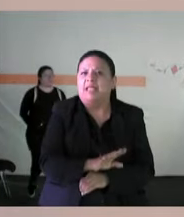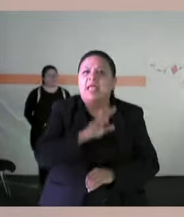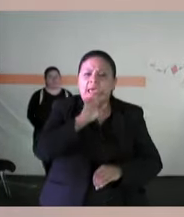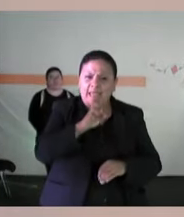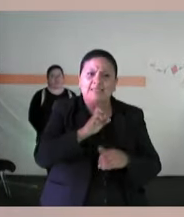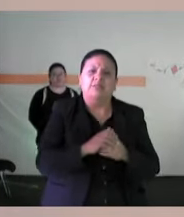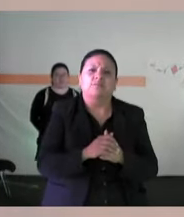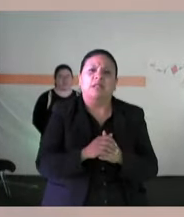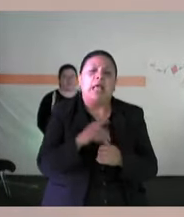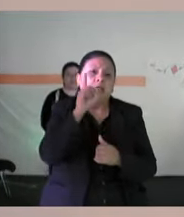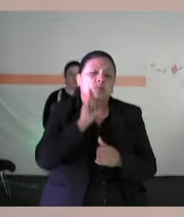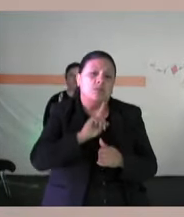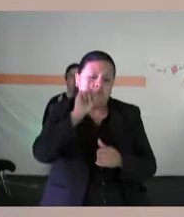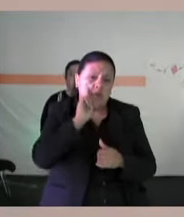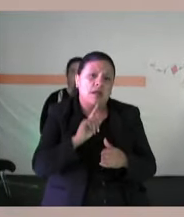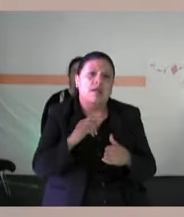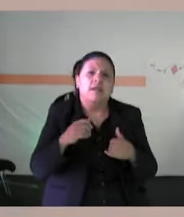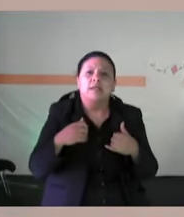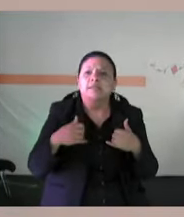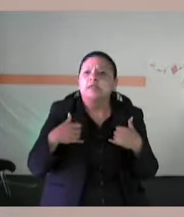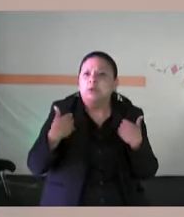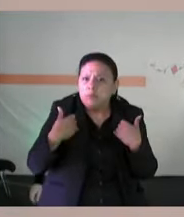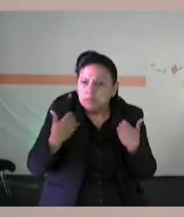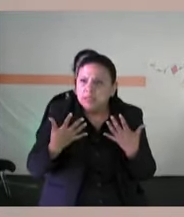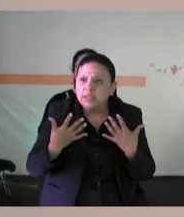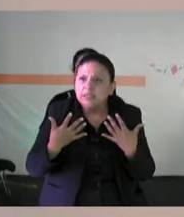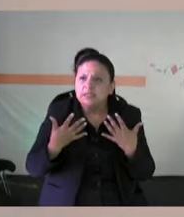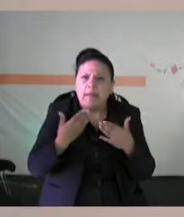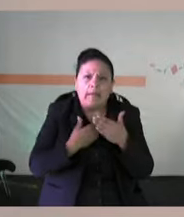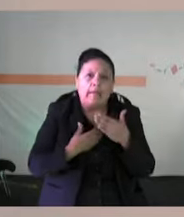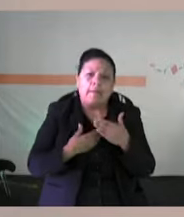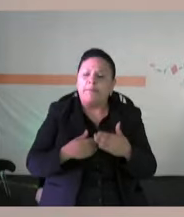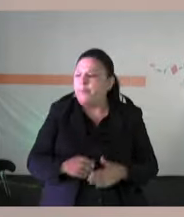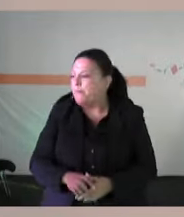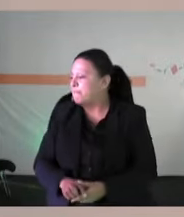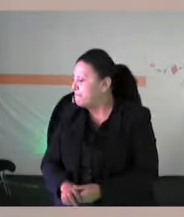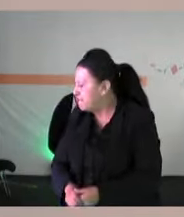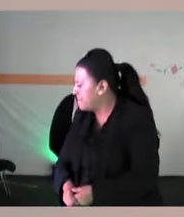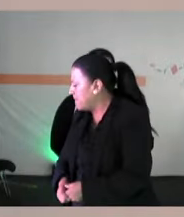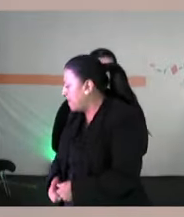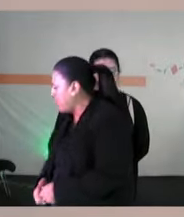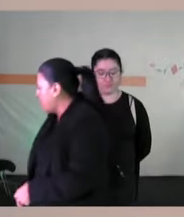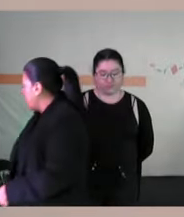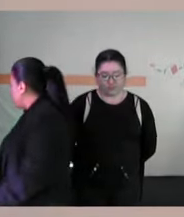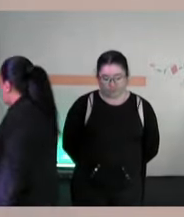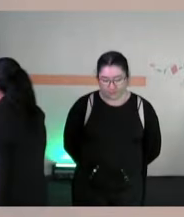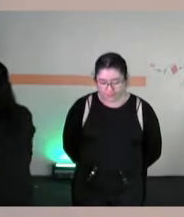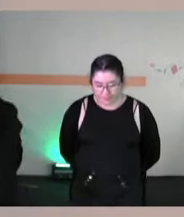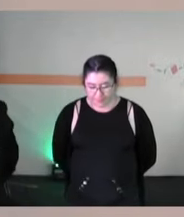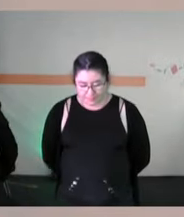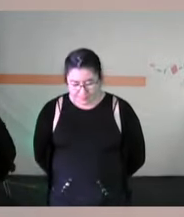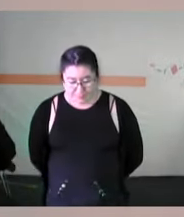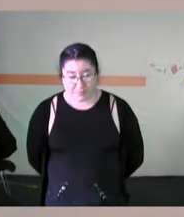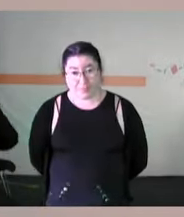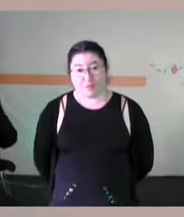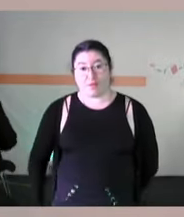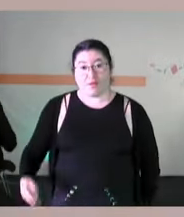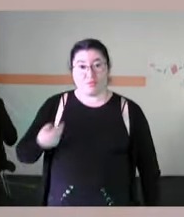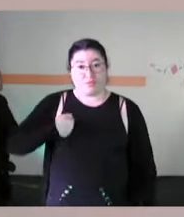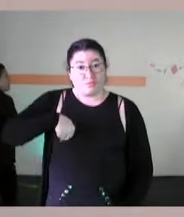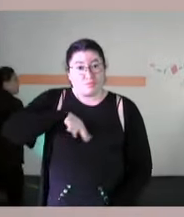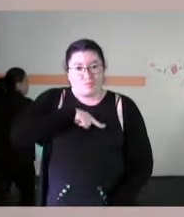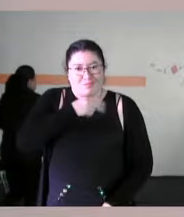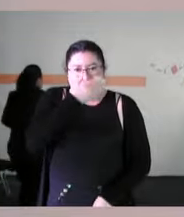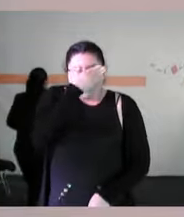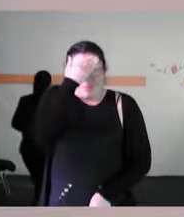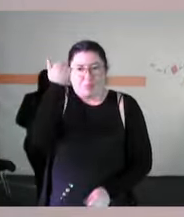de mujeres. Nosotras no sabíamos que cuando nos violaban, éramos la